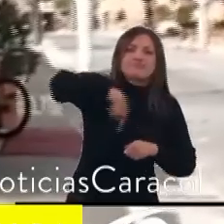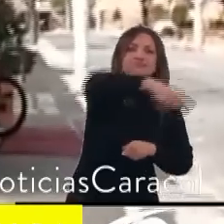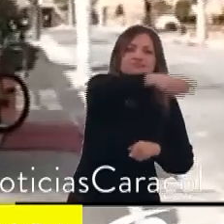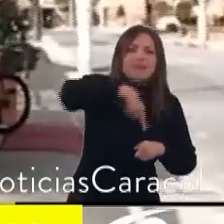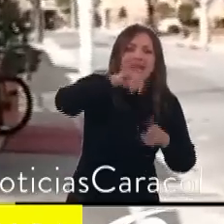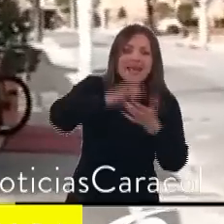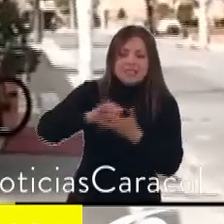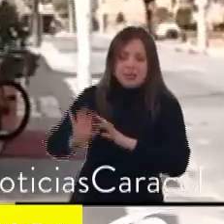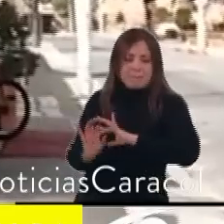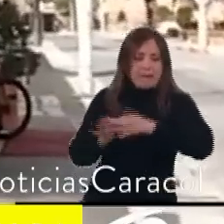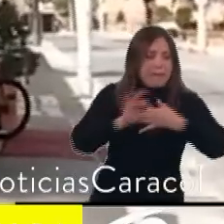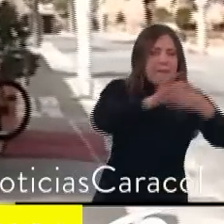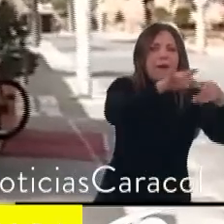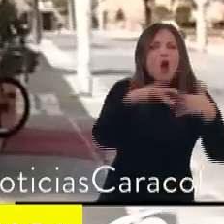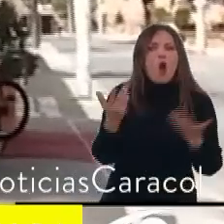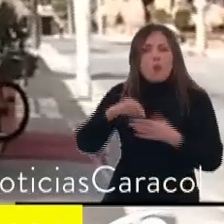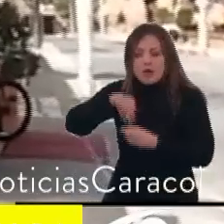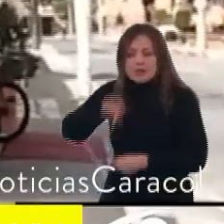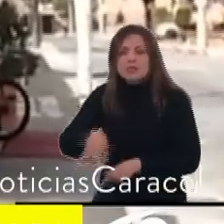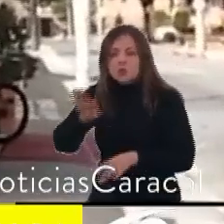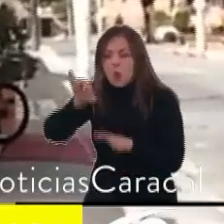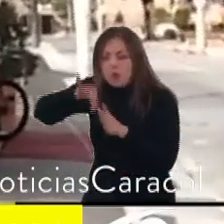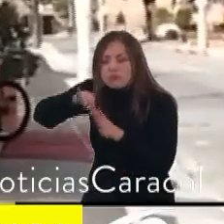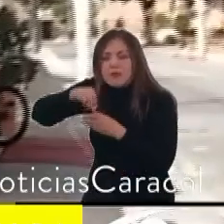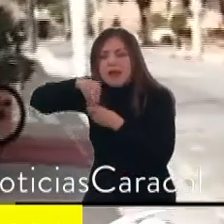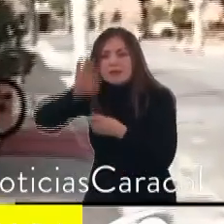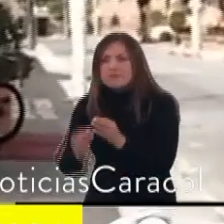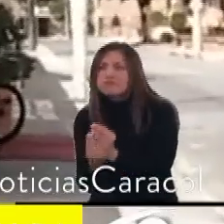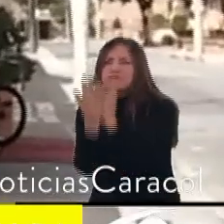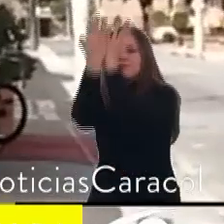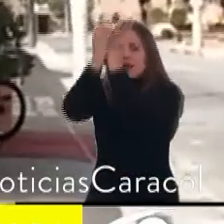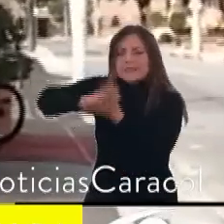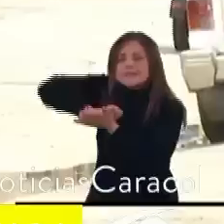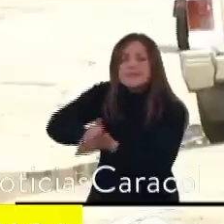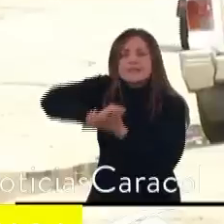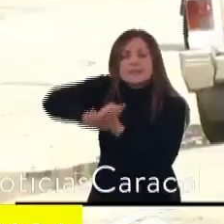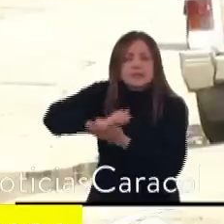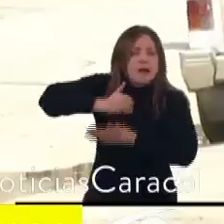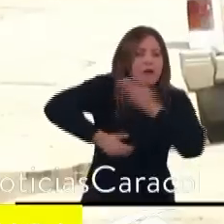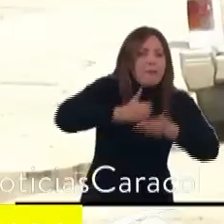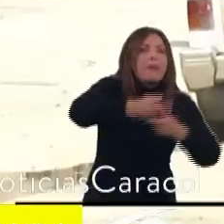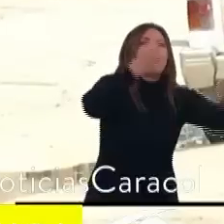de producción y comercialización de la hoja de coca, marihuana y sus procesados.